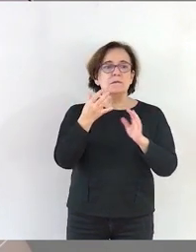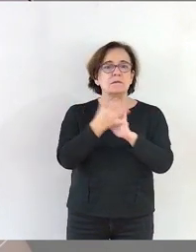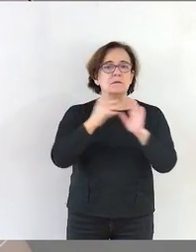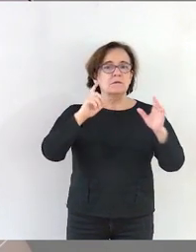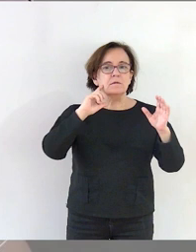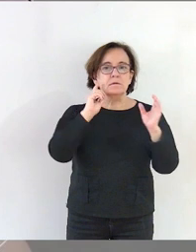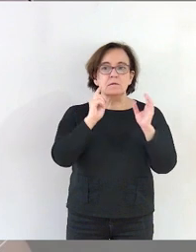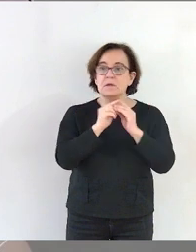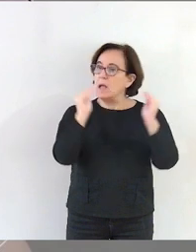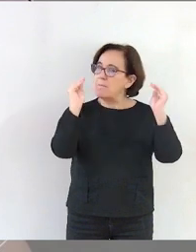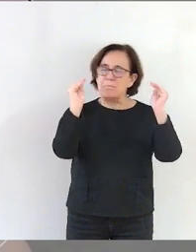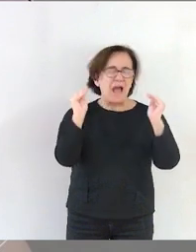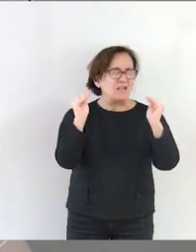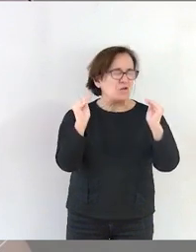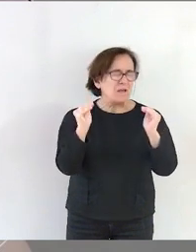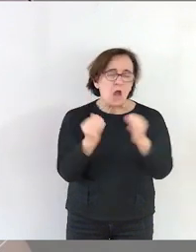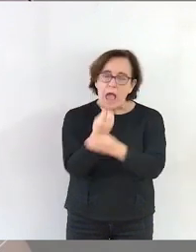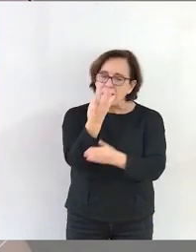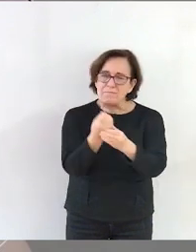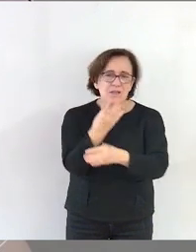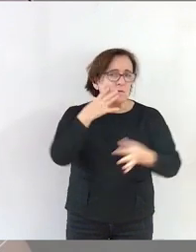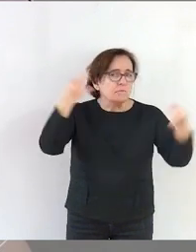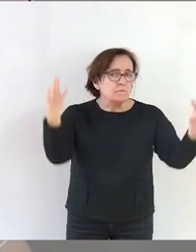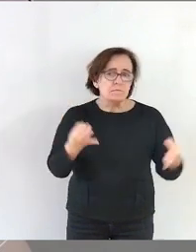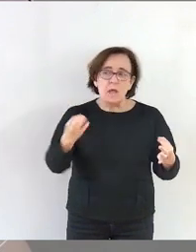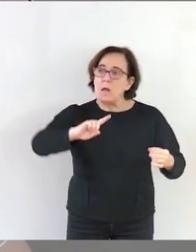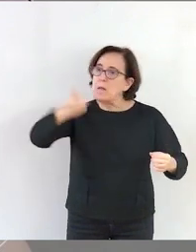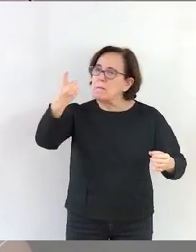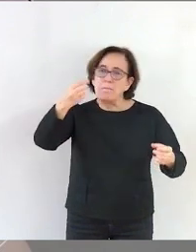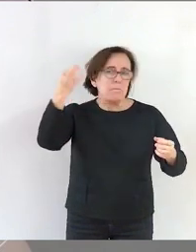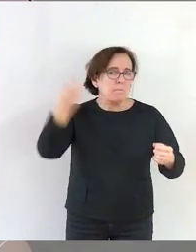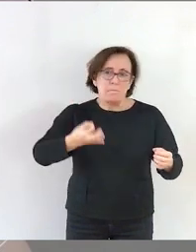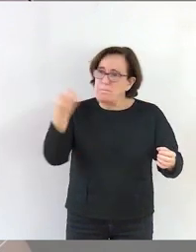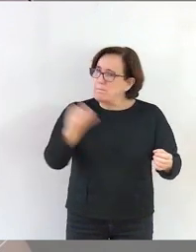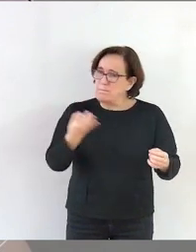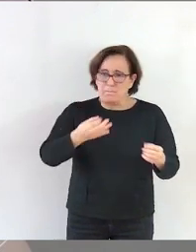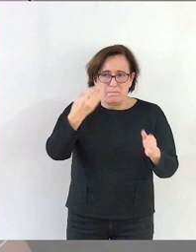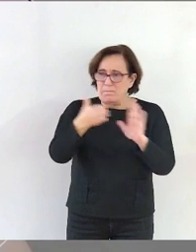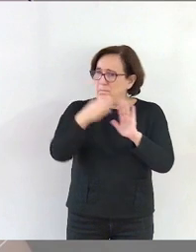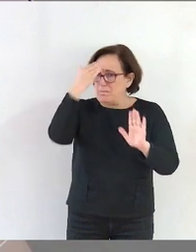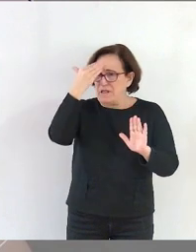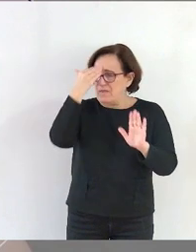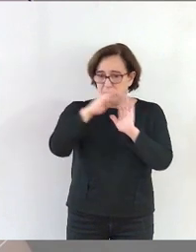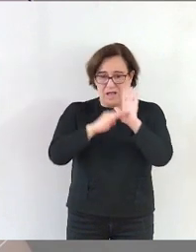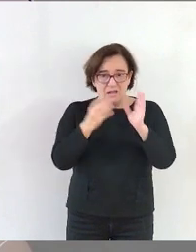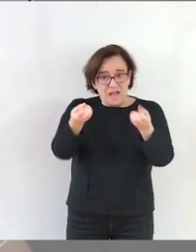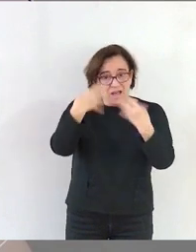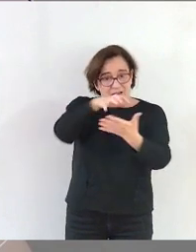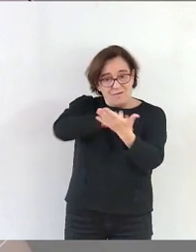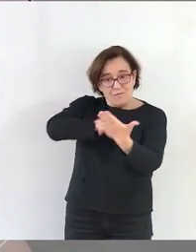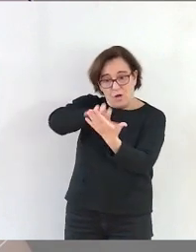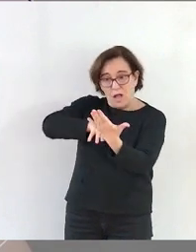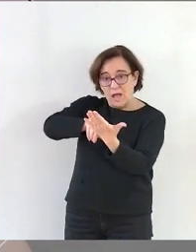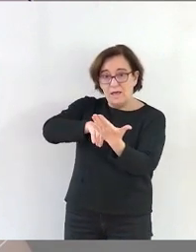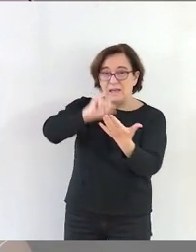reducir las emisiones o sea esto es lo crítico y eh según informes recientes de la